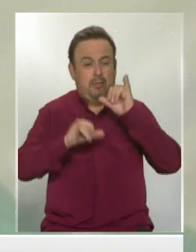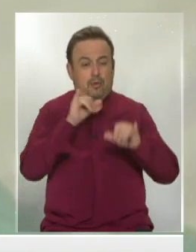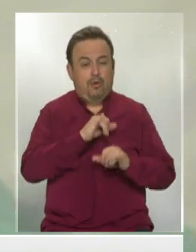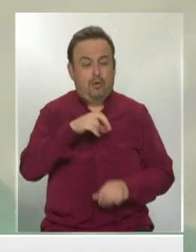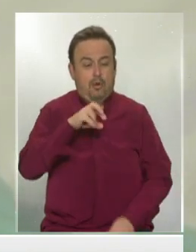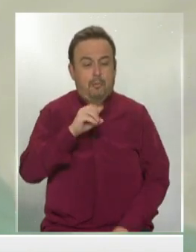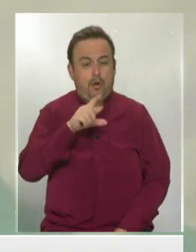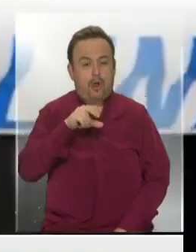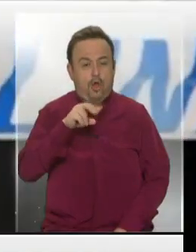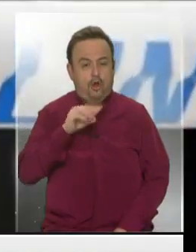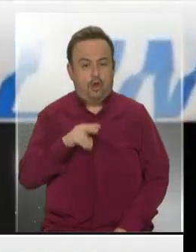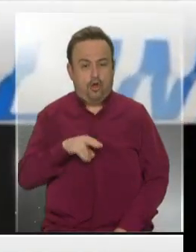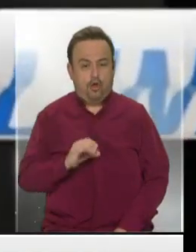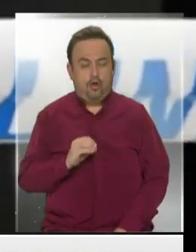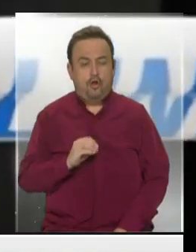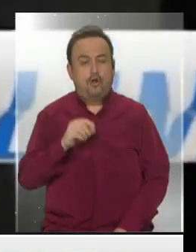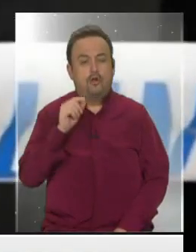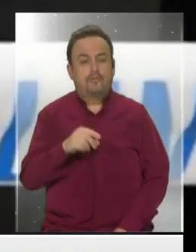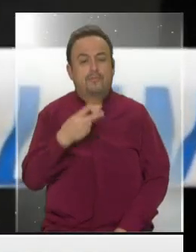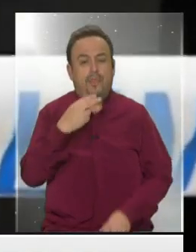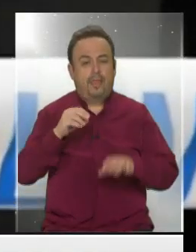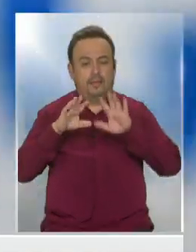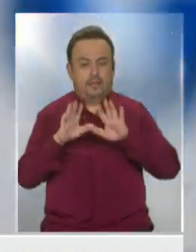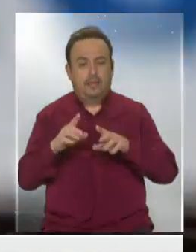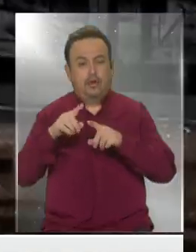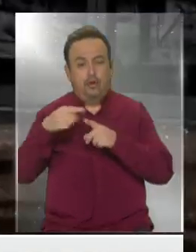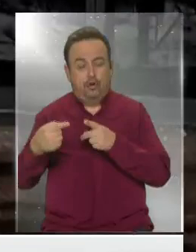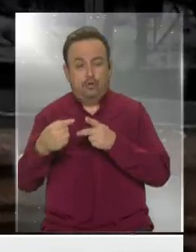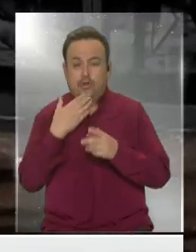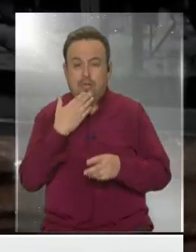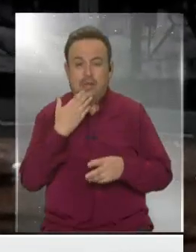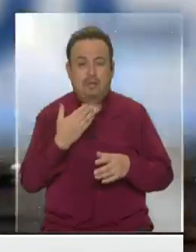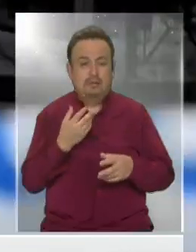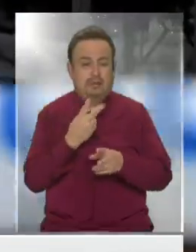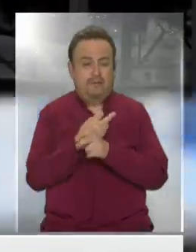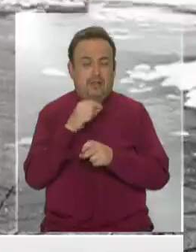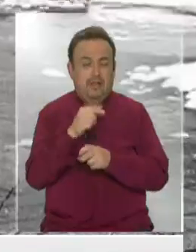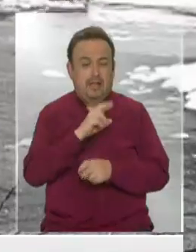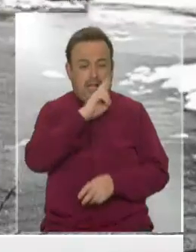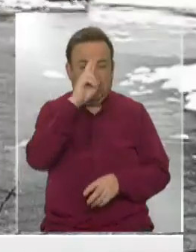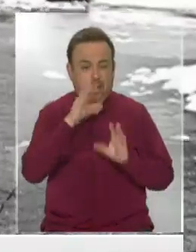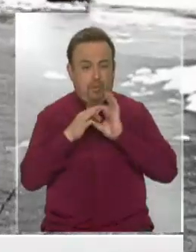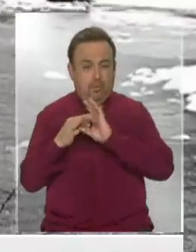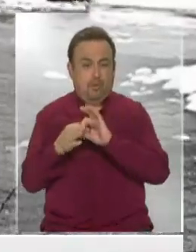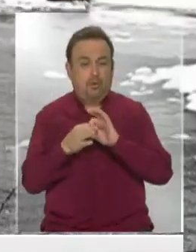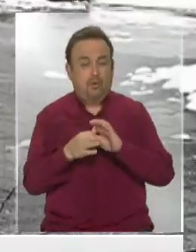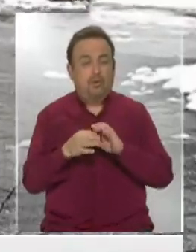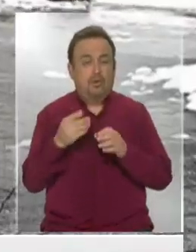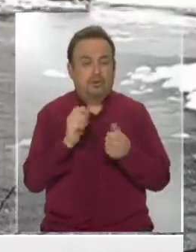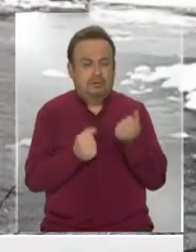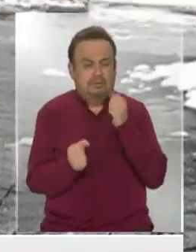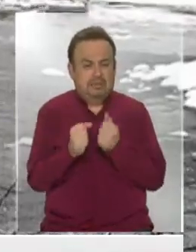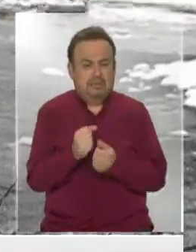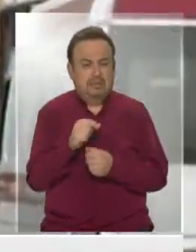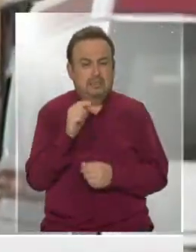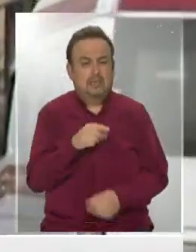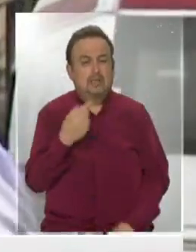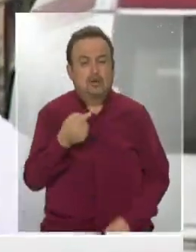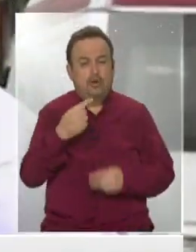polonio 210, o el exespía Sergei Skripal, envenenado en Reino Unido con el agente nervioso